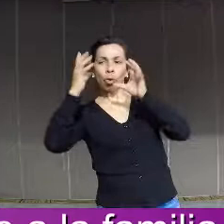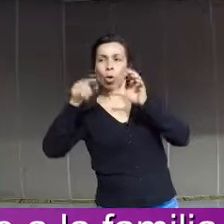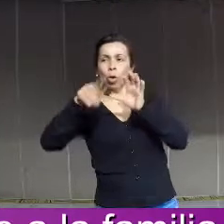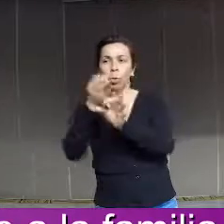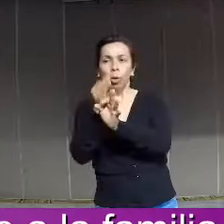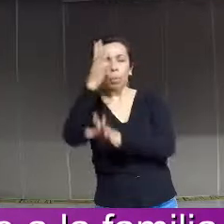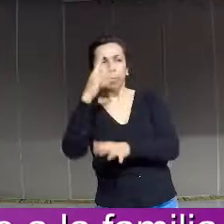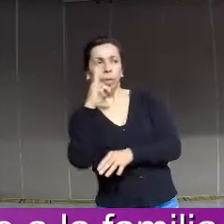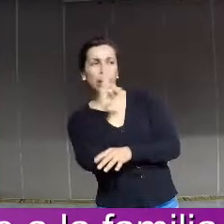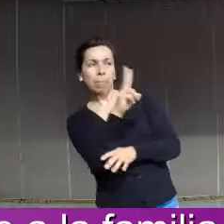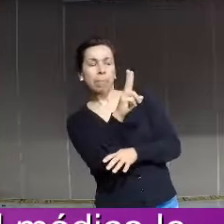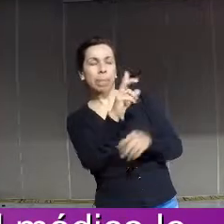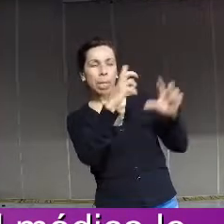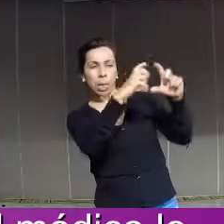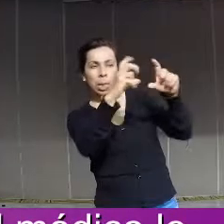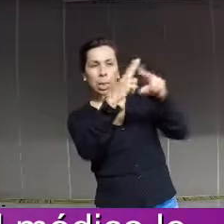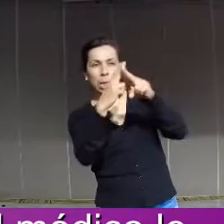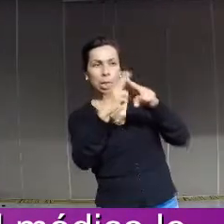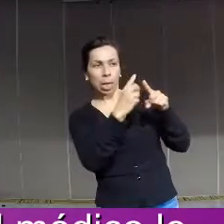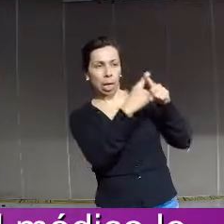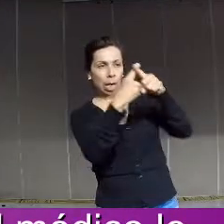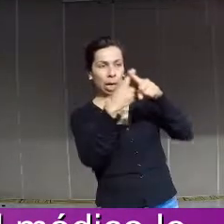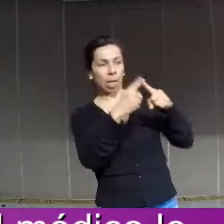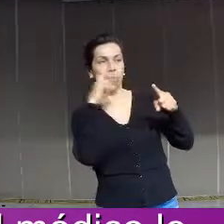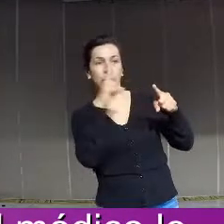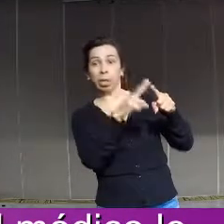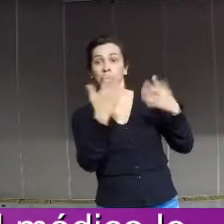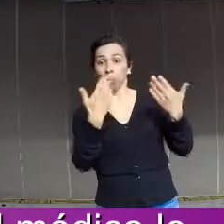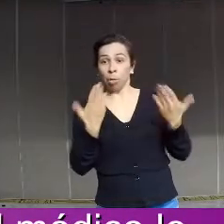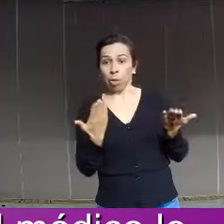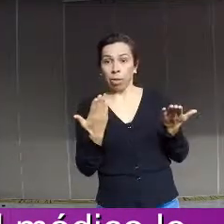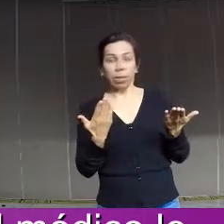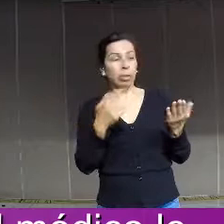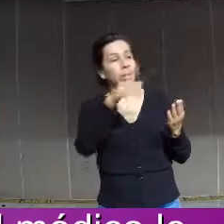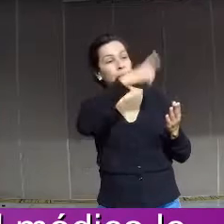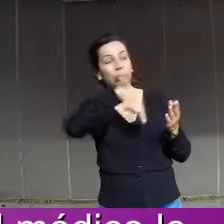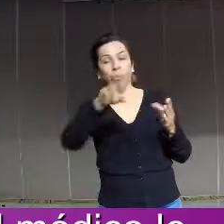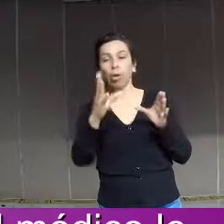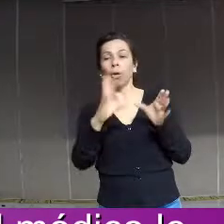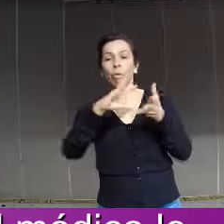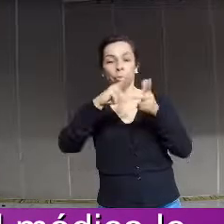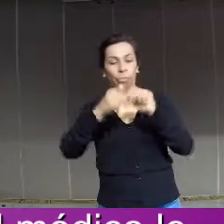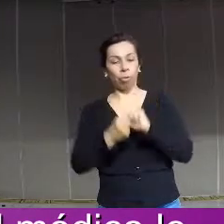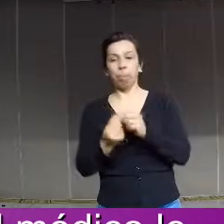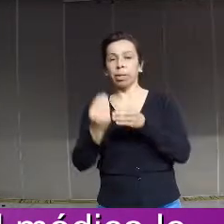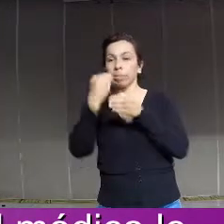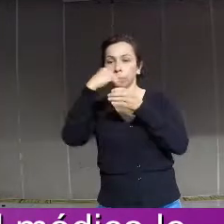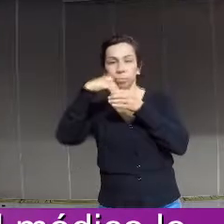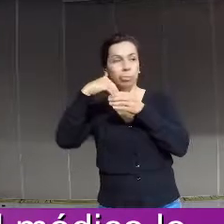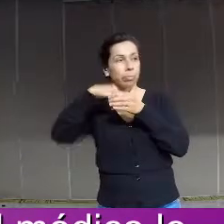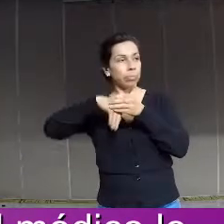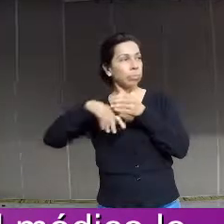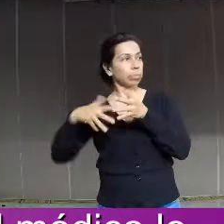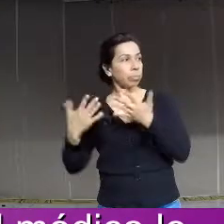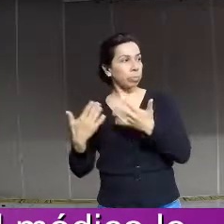a la familia que hay una penetración, pero le dio la videodeglución, son 2 bocados, 3 bocados, y uno tiene